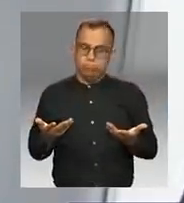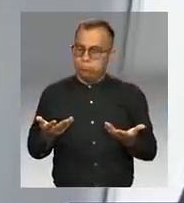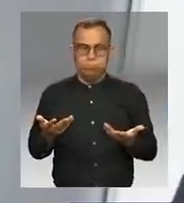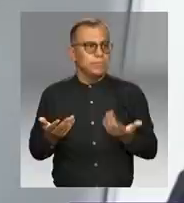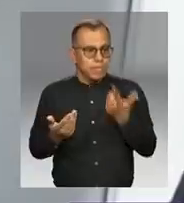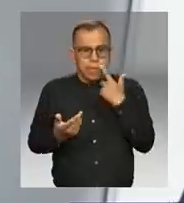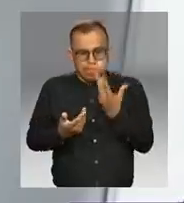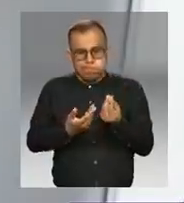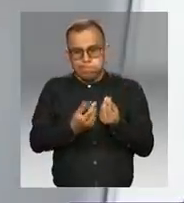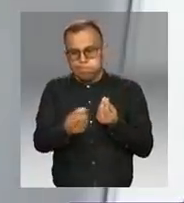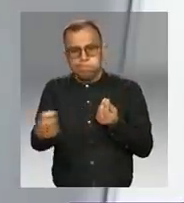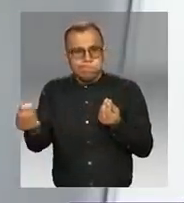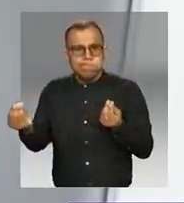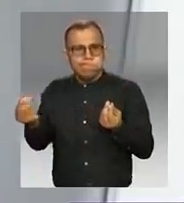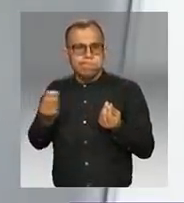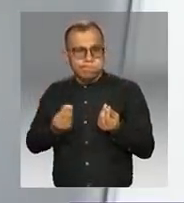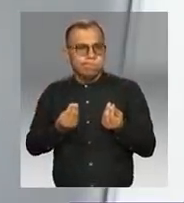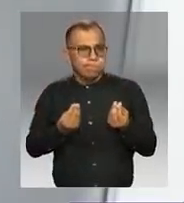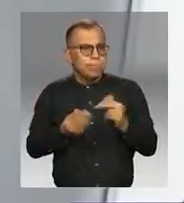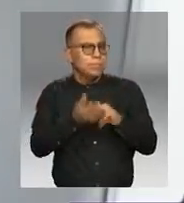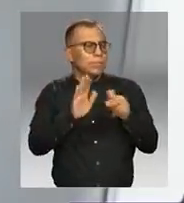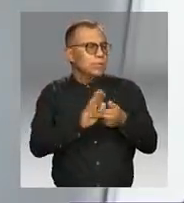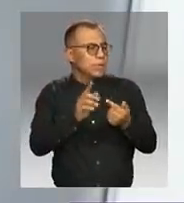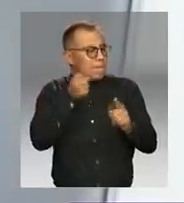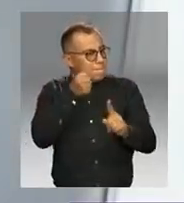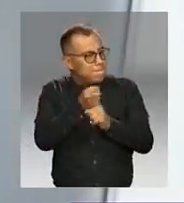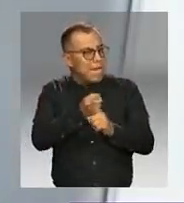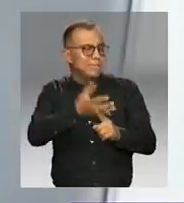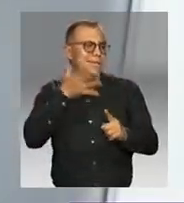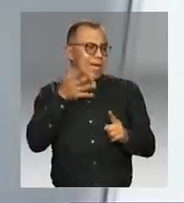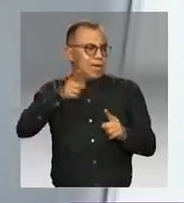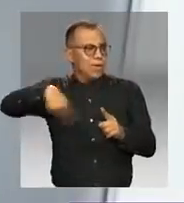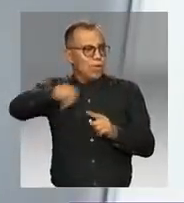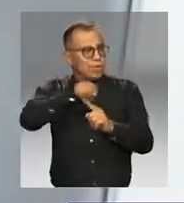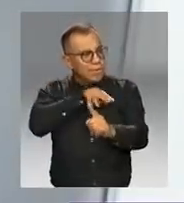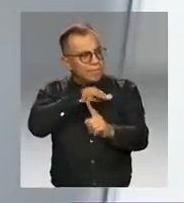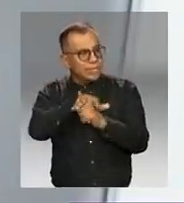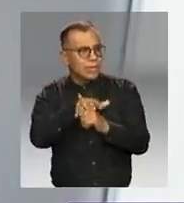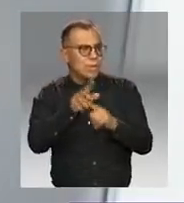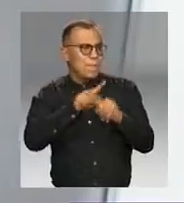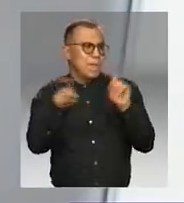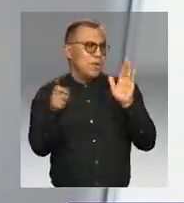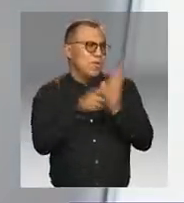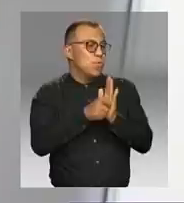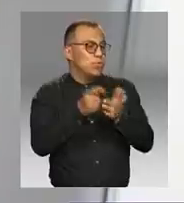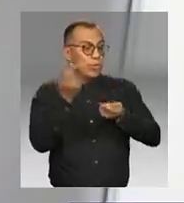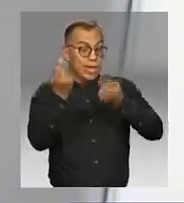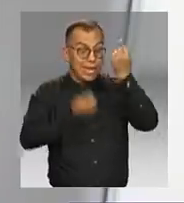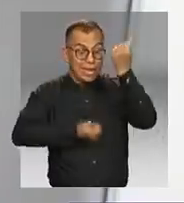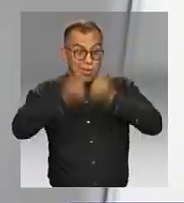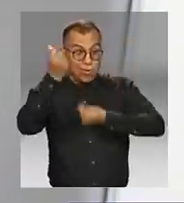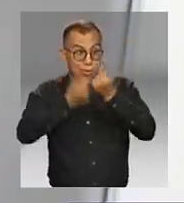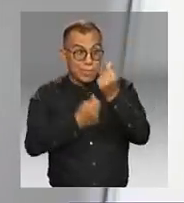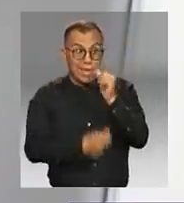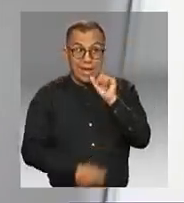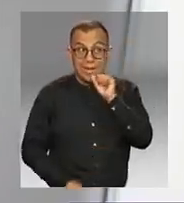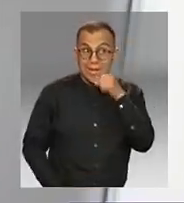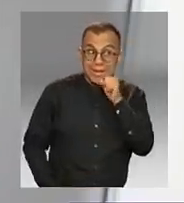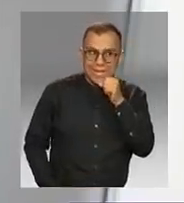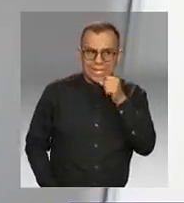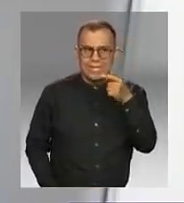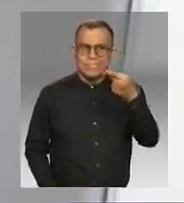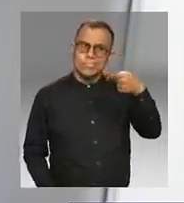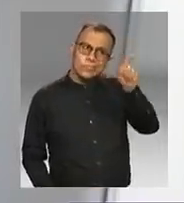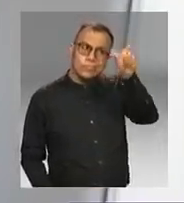muchos gremios, han sido muy golpeados en esta pandemia. Pero esa es la economía naranja de